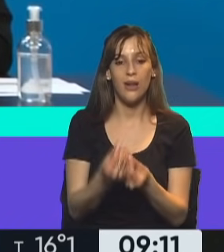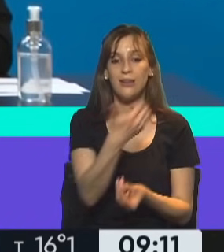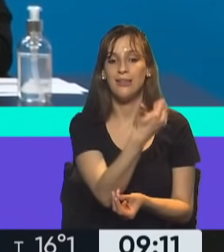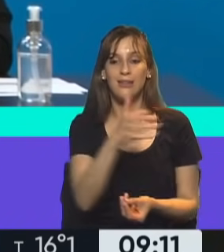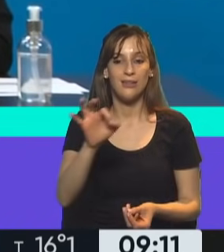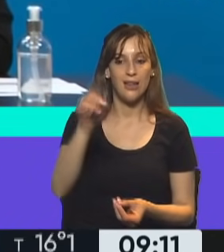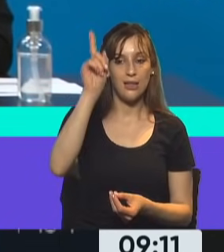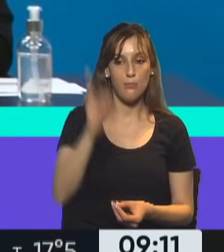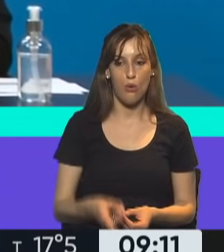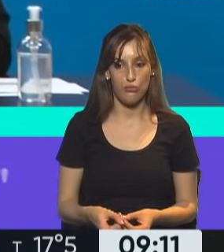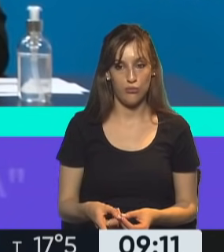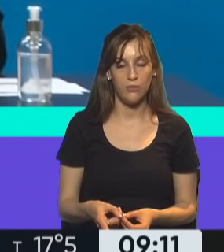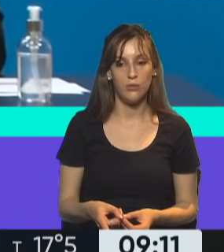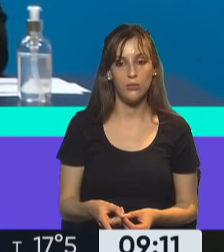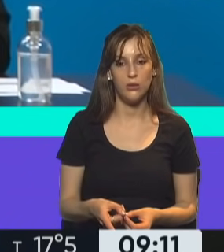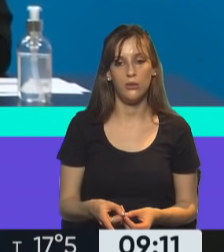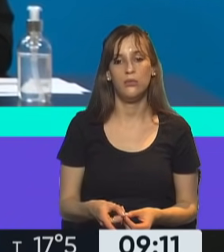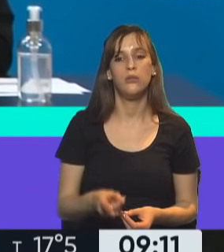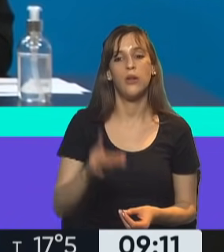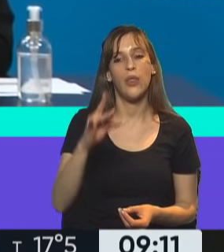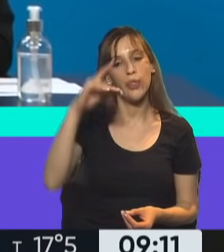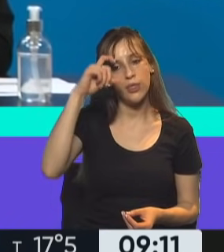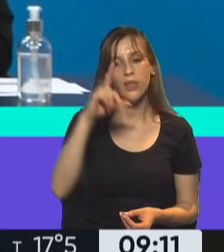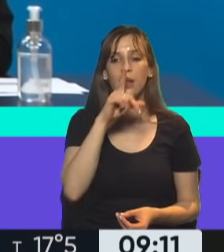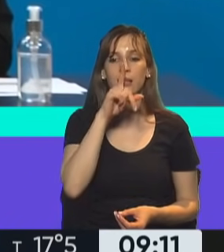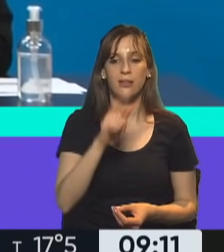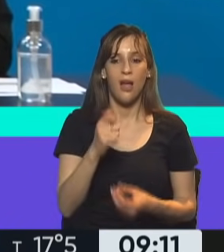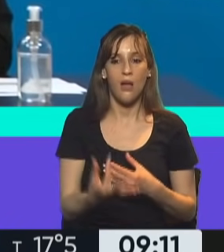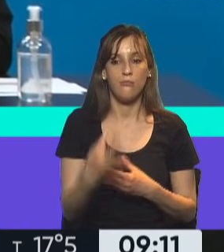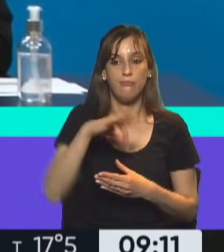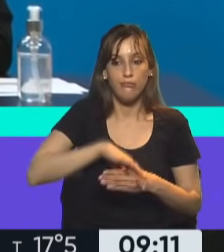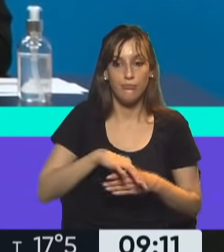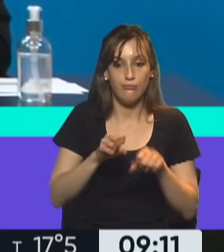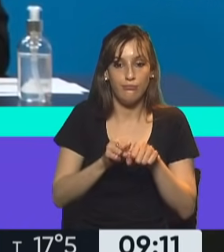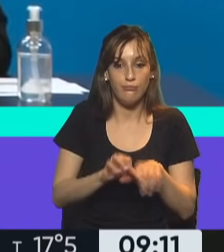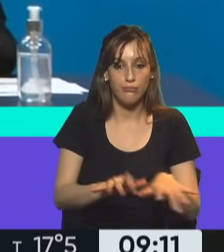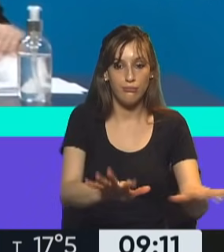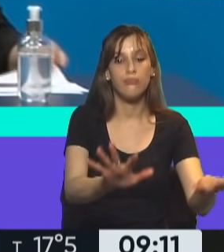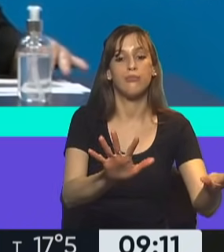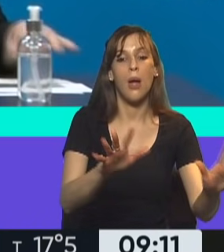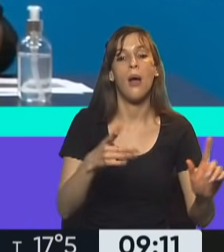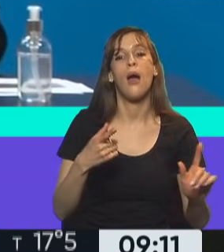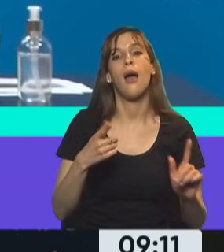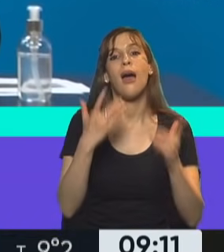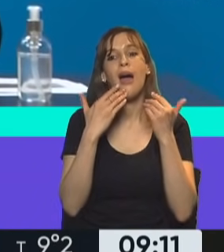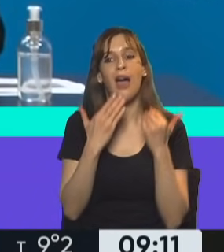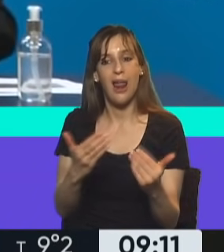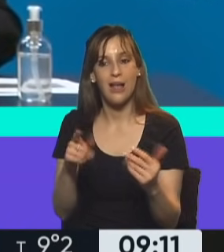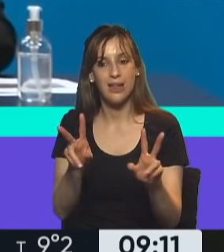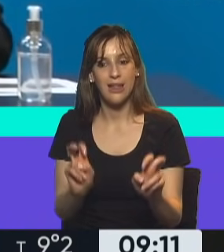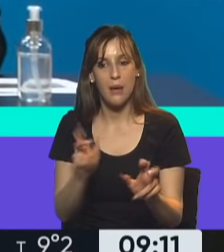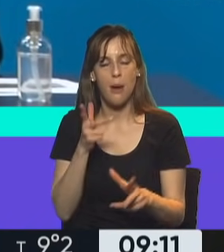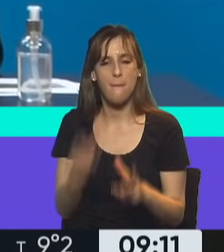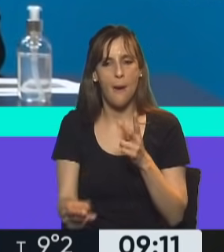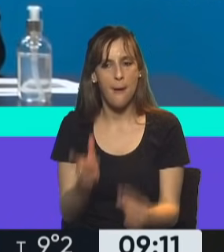de circulación de variante Delta, con una estabilidad en el número de casos gracias a haber avanzado